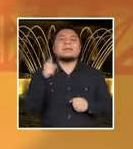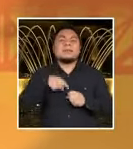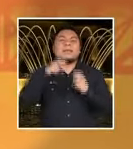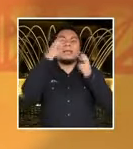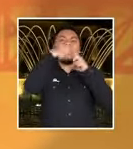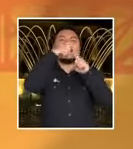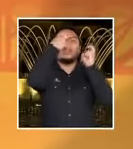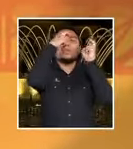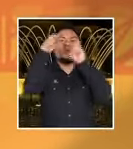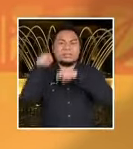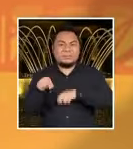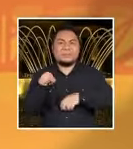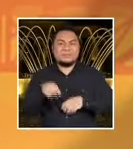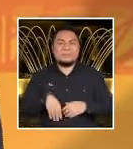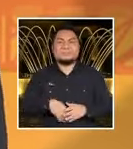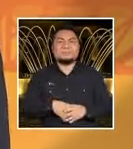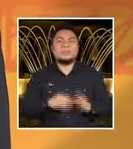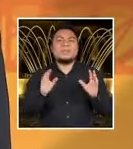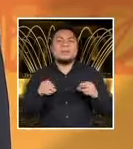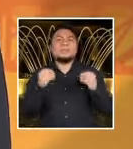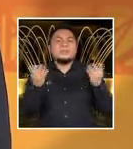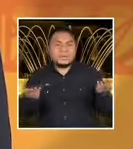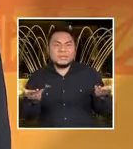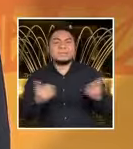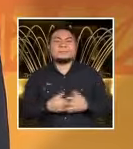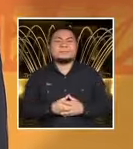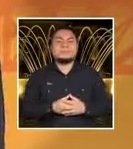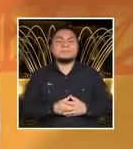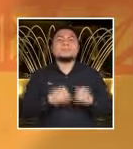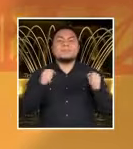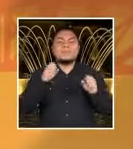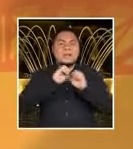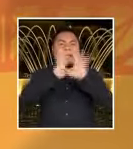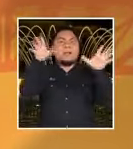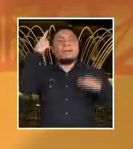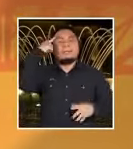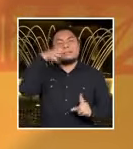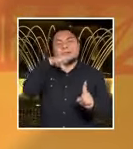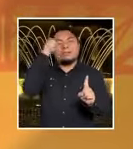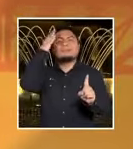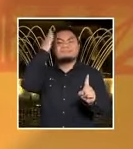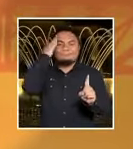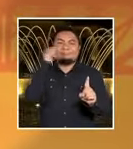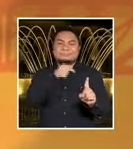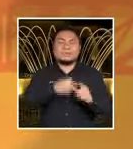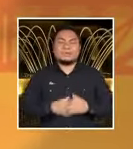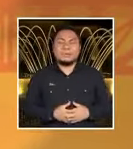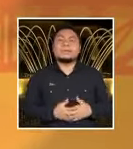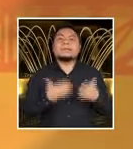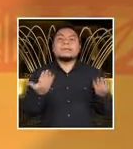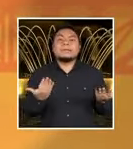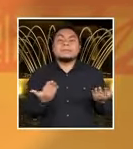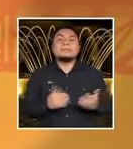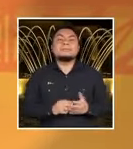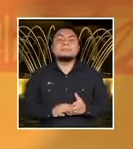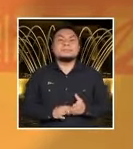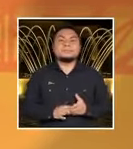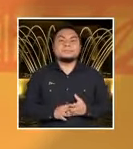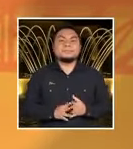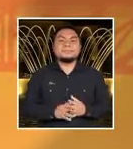turismo. Lo tenemos claramente identificado. Y en consecuencia,